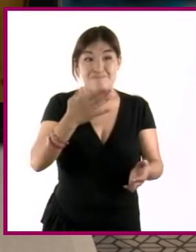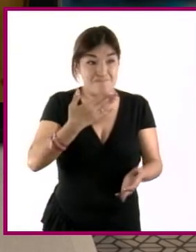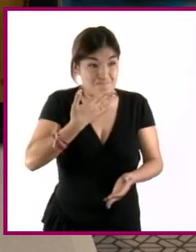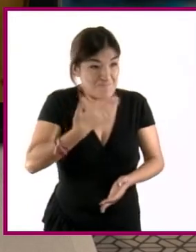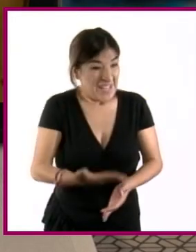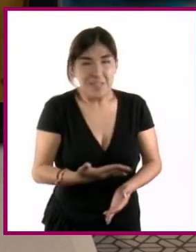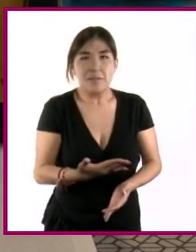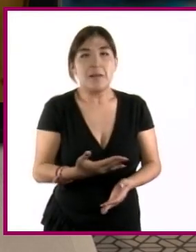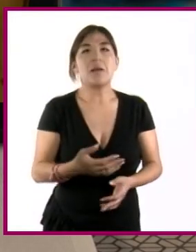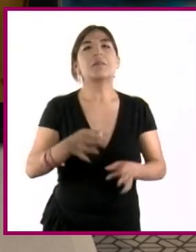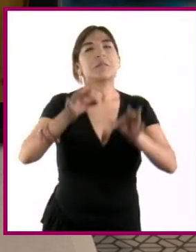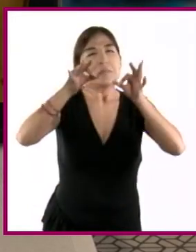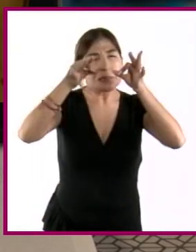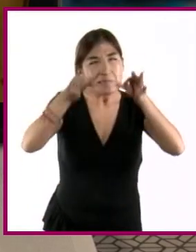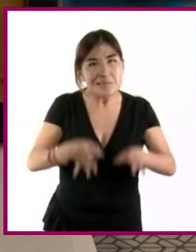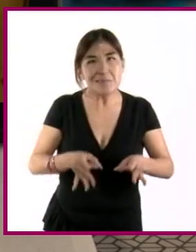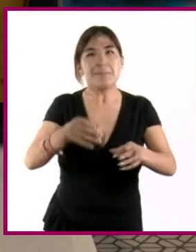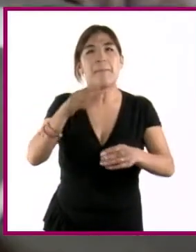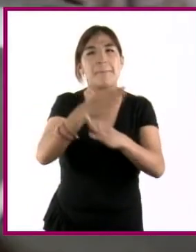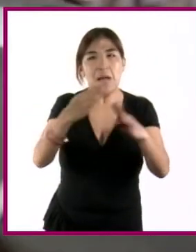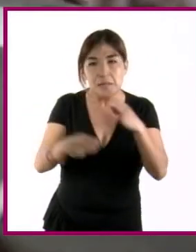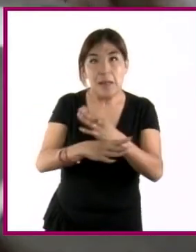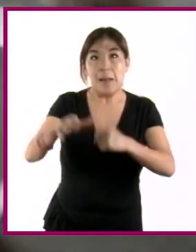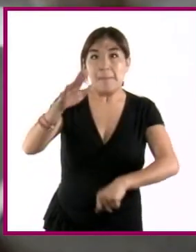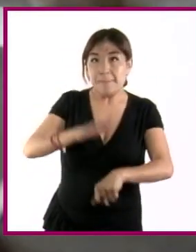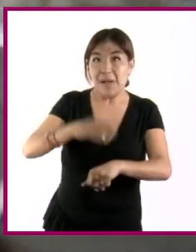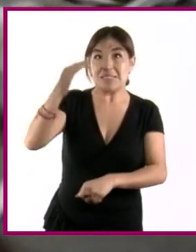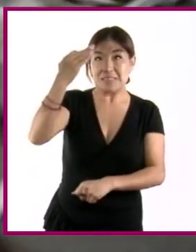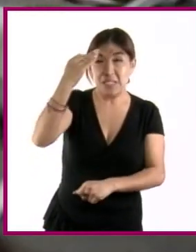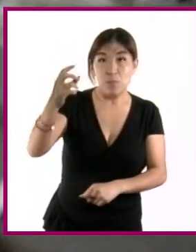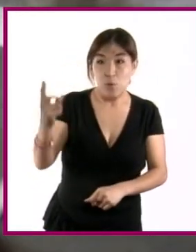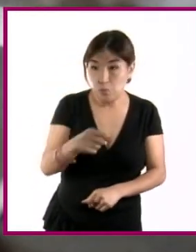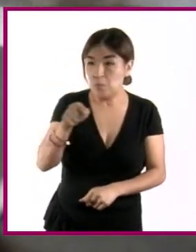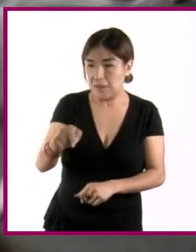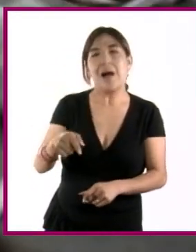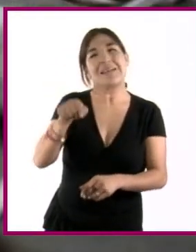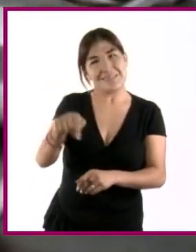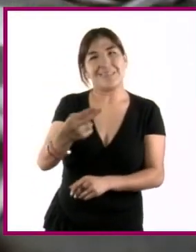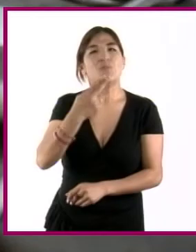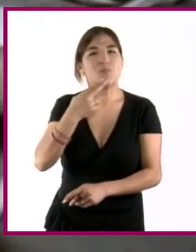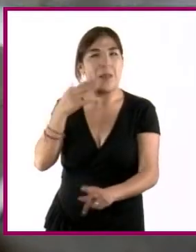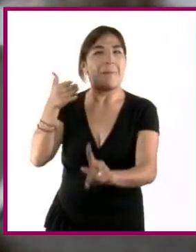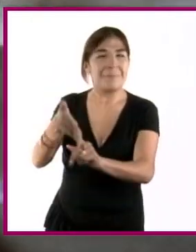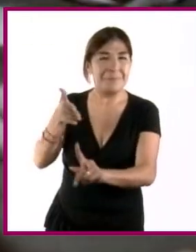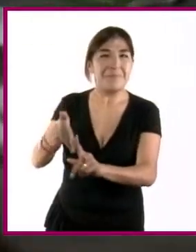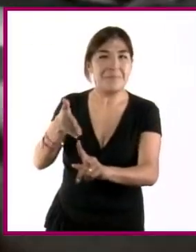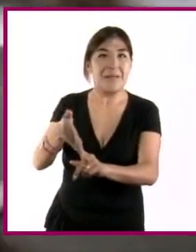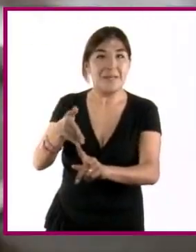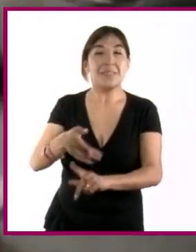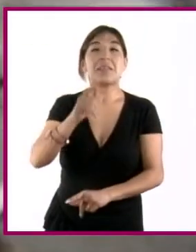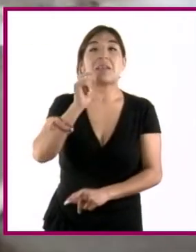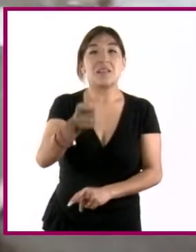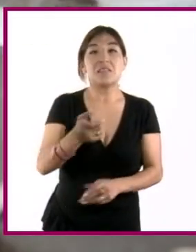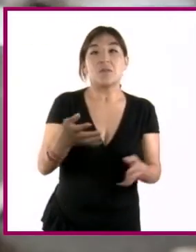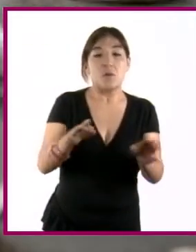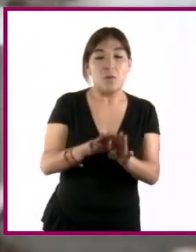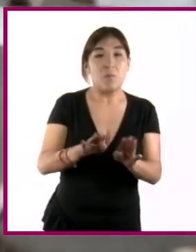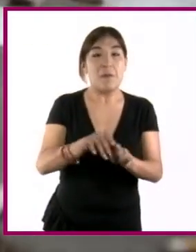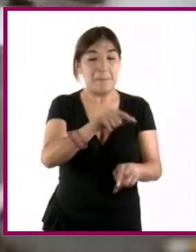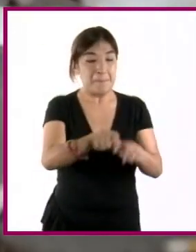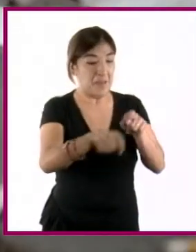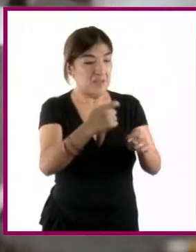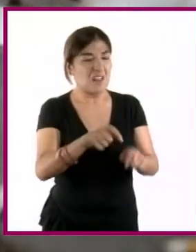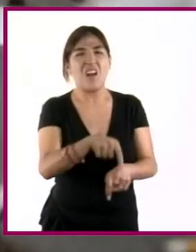Vamos a buscar calidad que permita duración. Y finalmente, pues nunca por ninguna razón desechar los